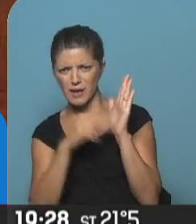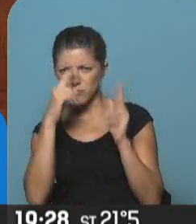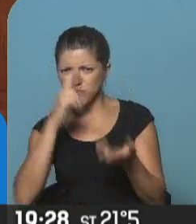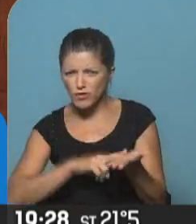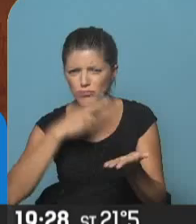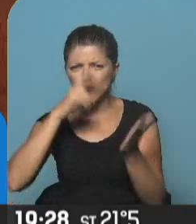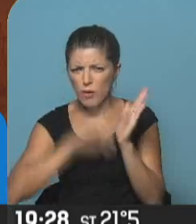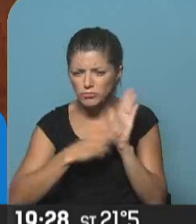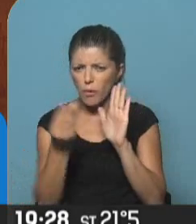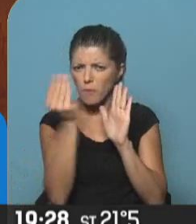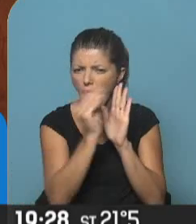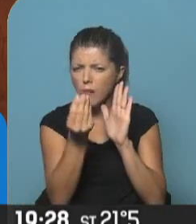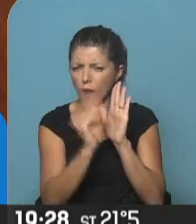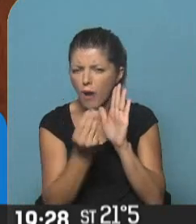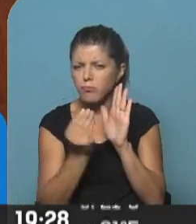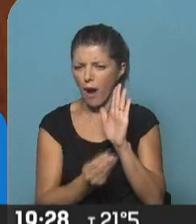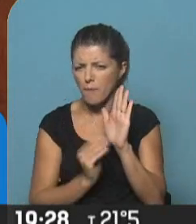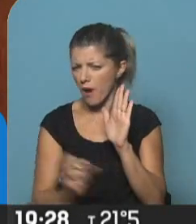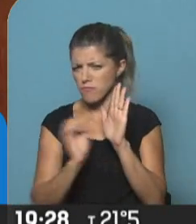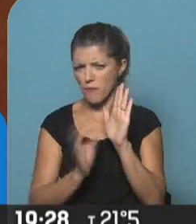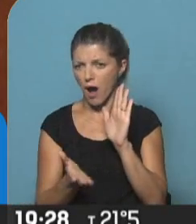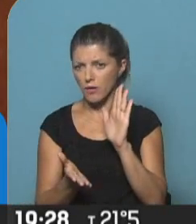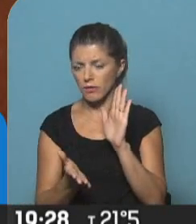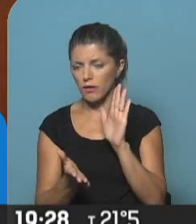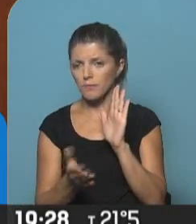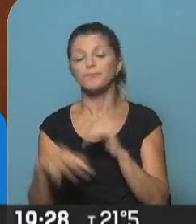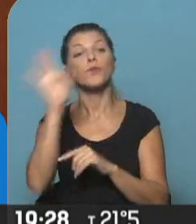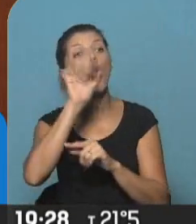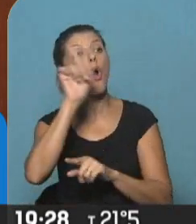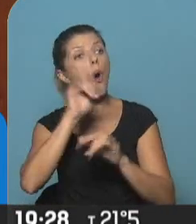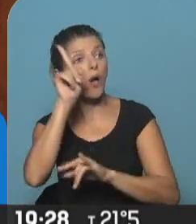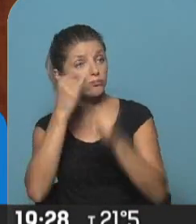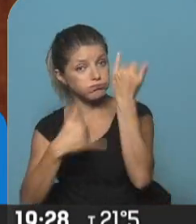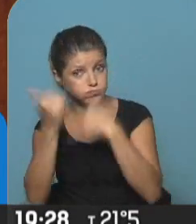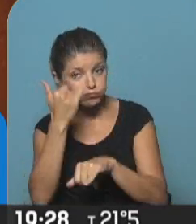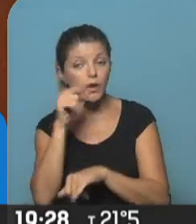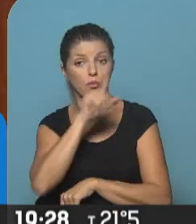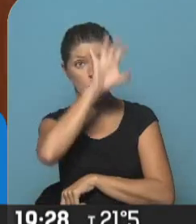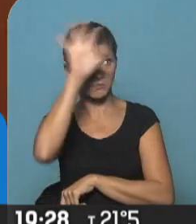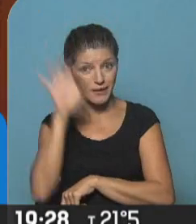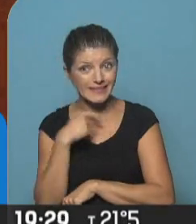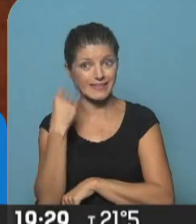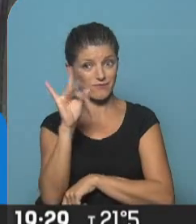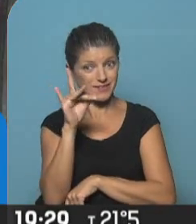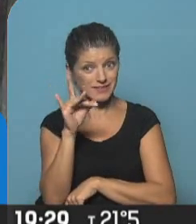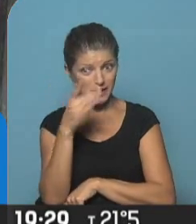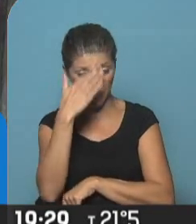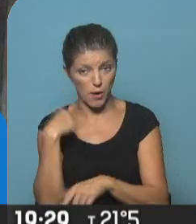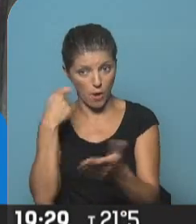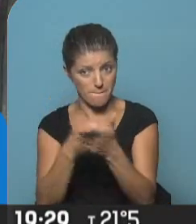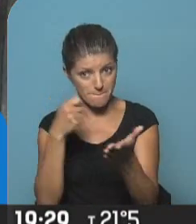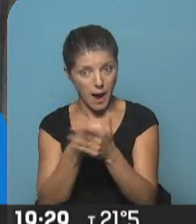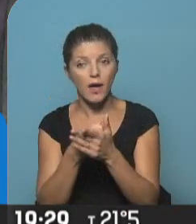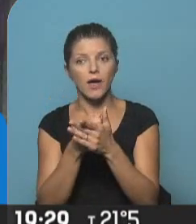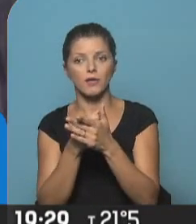impuestos. Claro. De manera indiscriminada. Impuestos o tasas que en algunas municipalidades o provincias les resultaba muy difícil de cobrar y que justamente la ponían con